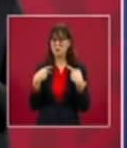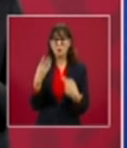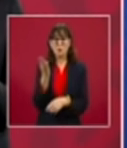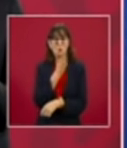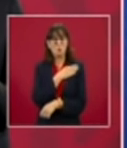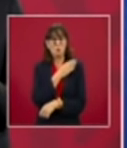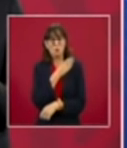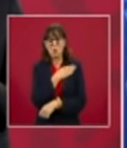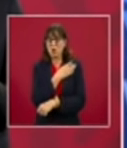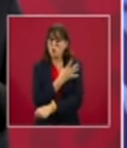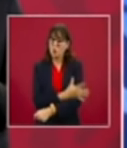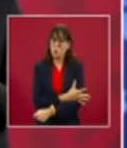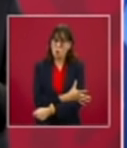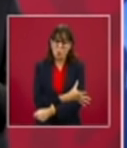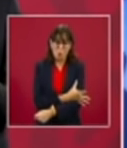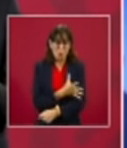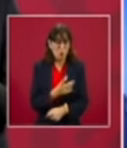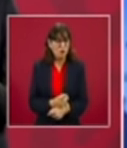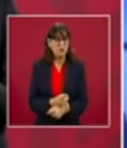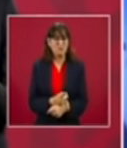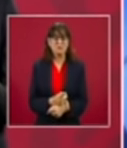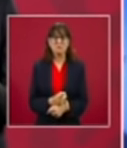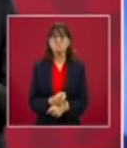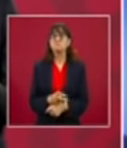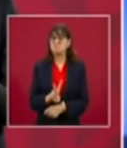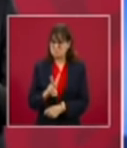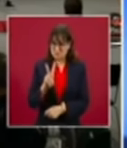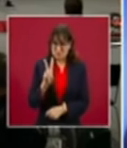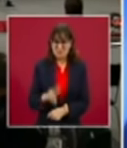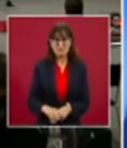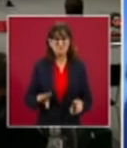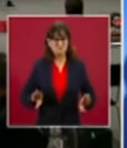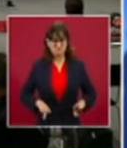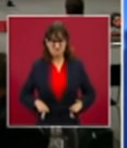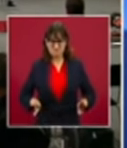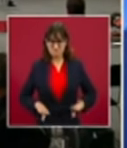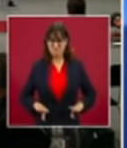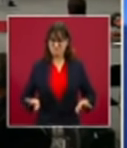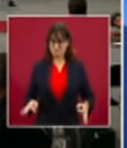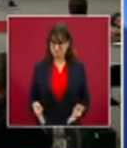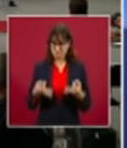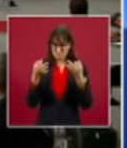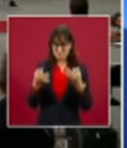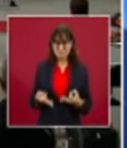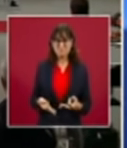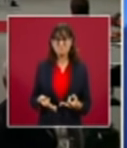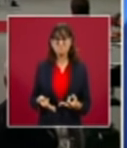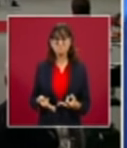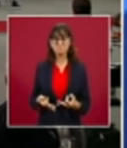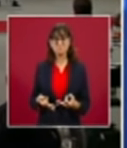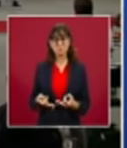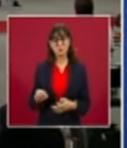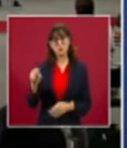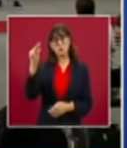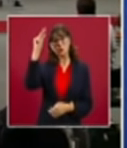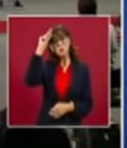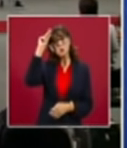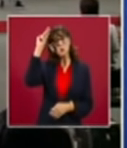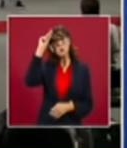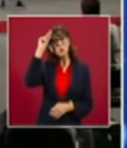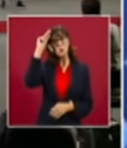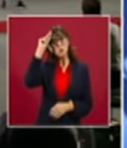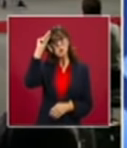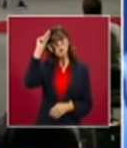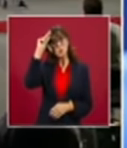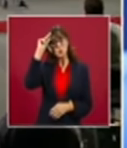y yo creo que el presidente aunque tenga críticas hacia sí ha sido muy generoso conmigo yo creo que